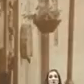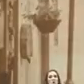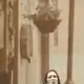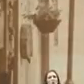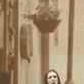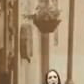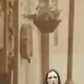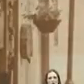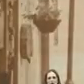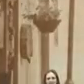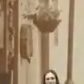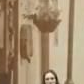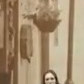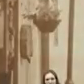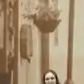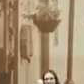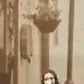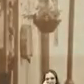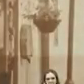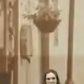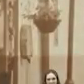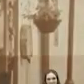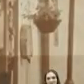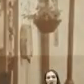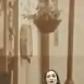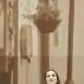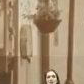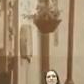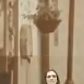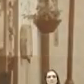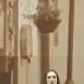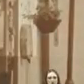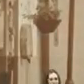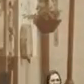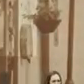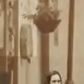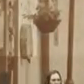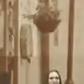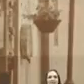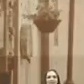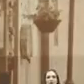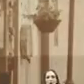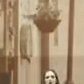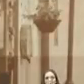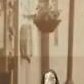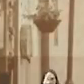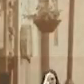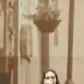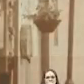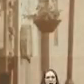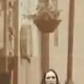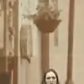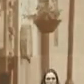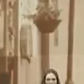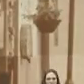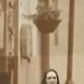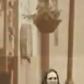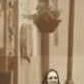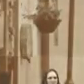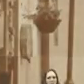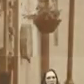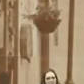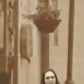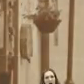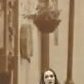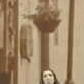estos días, se iniciaron 97 procesos disciplinarios contra 108 uniformados. Para la policía, el 95% de los casos